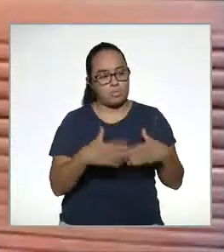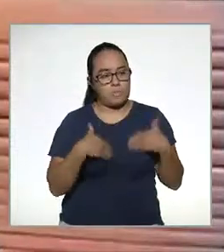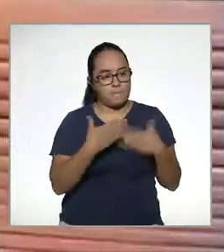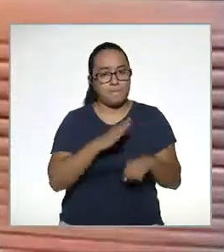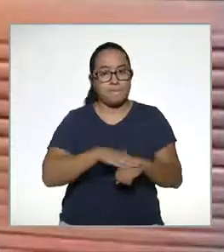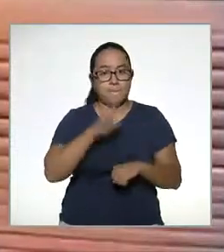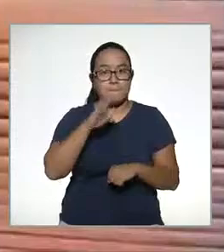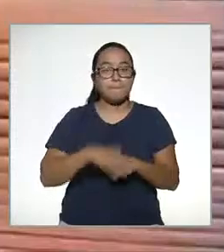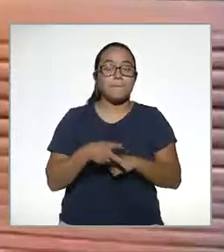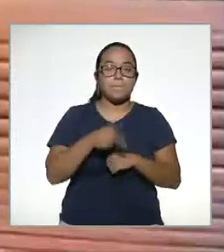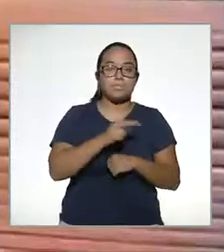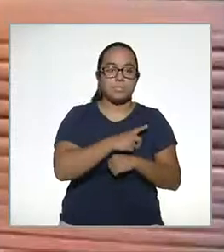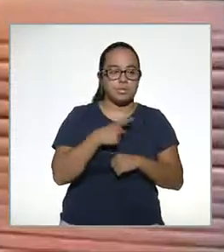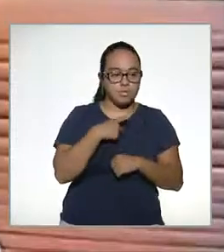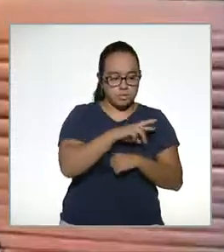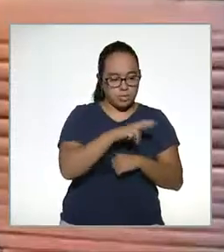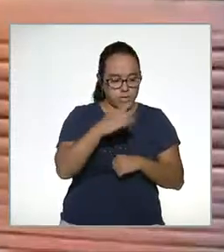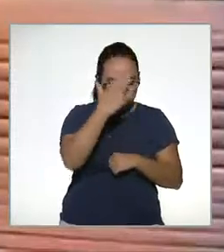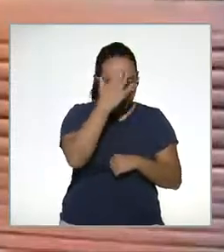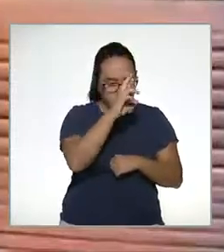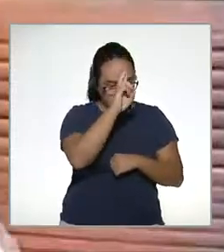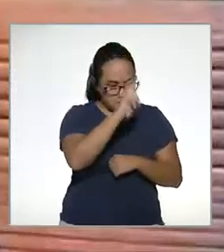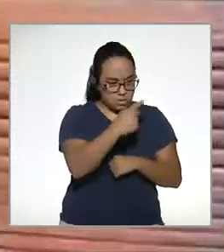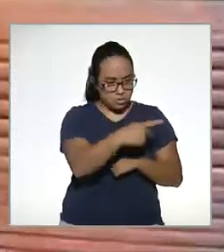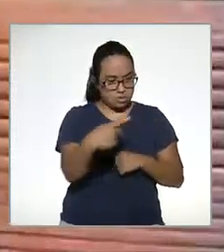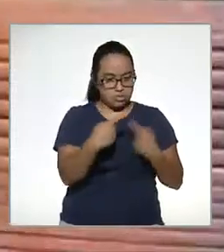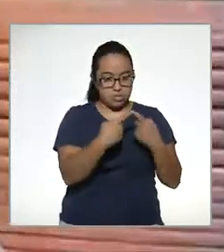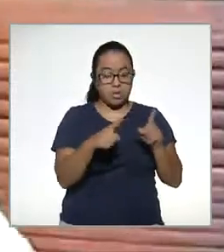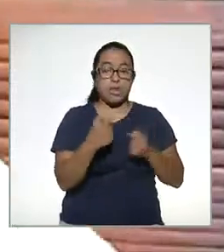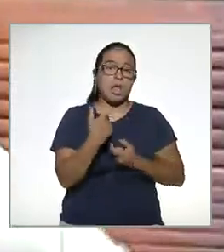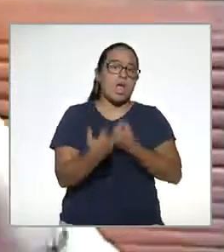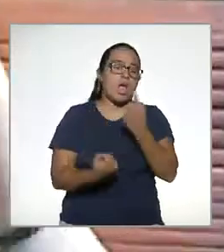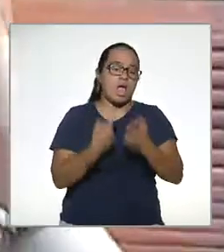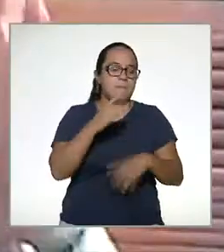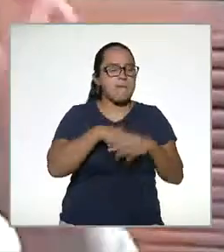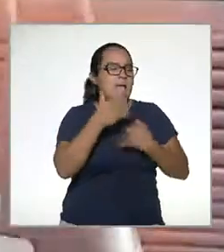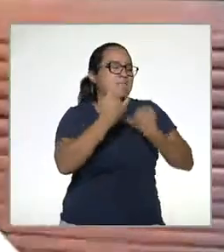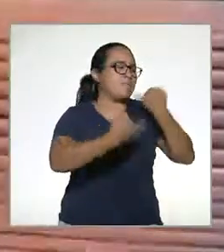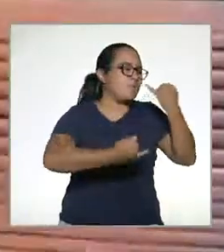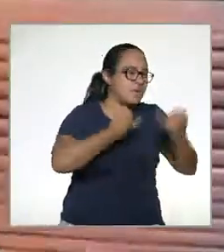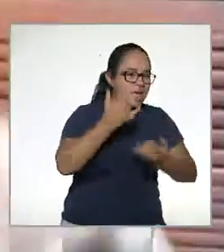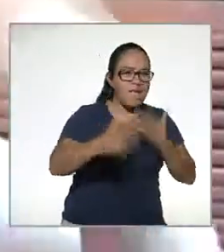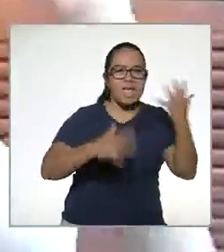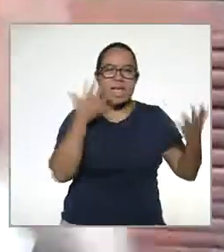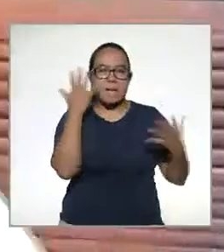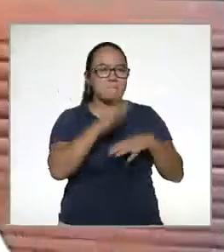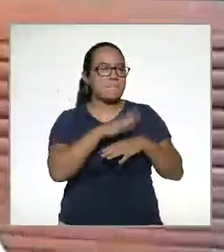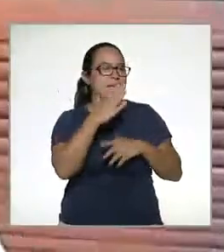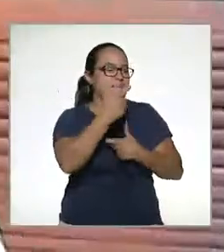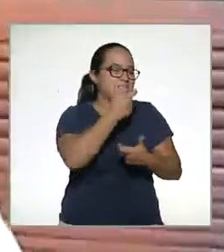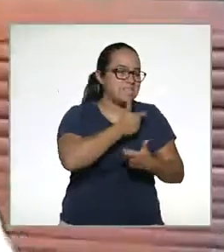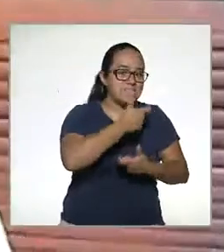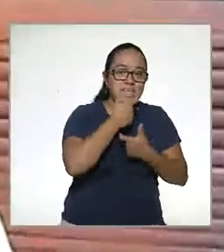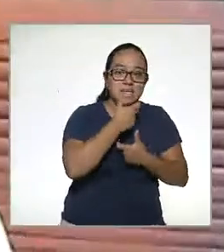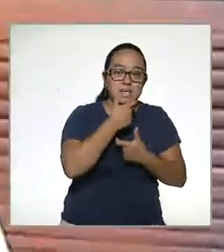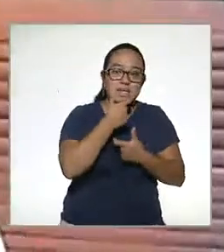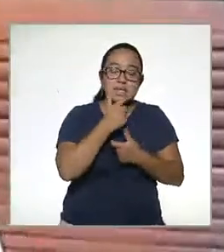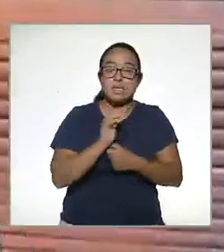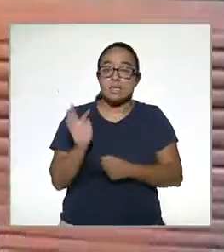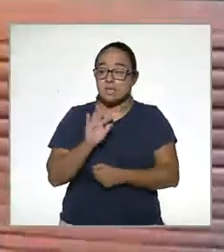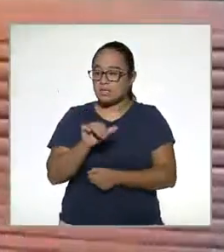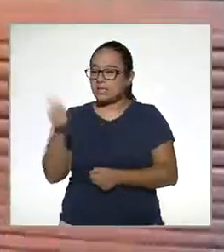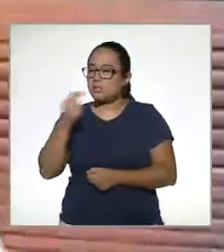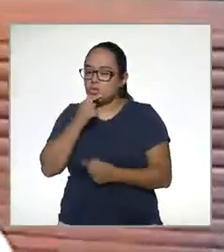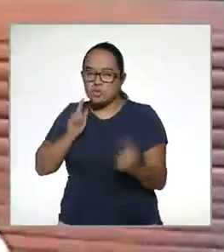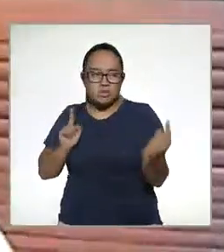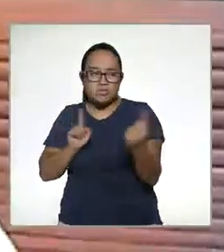pero reconociendo y respetando las diferencias. Algunos van a ser más juguetones y más sonrientes y van a hacer más cosas y tal vez un niño